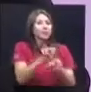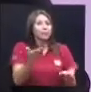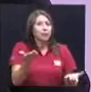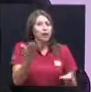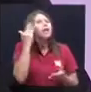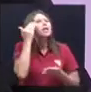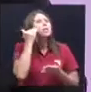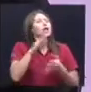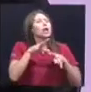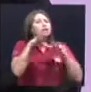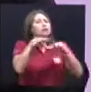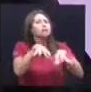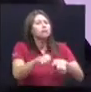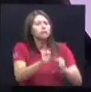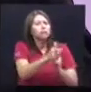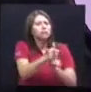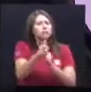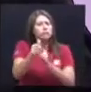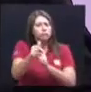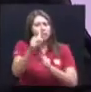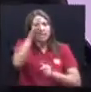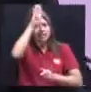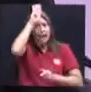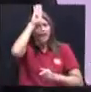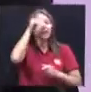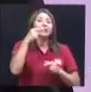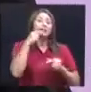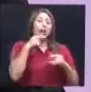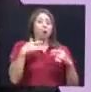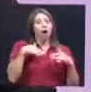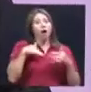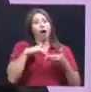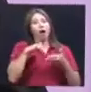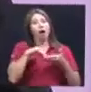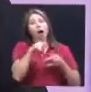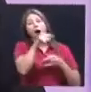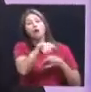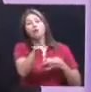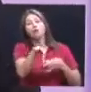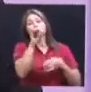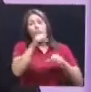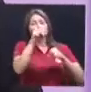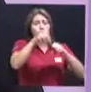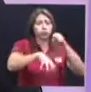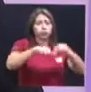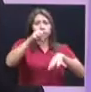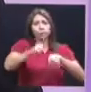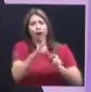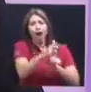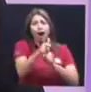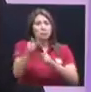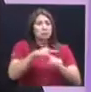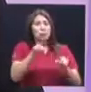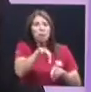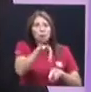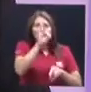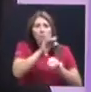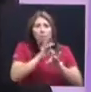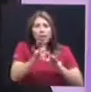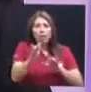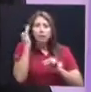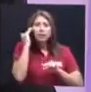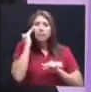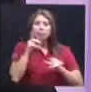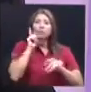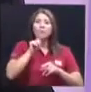qué invadieron Irak bajo pretexto de que habían armas de destrucción masiva y ya sabemos que eso fue una una gran mentira verdad pero era una